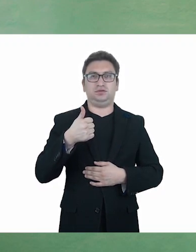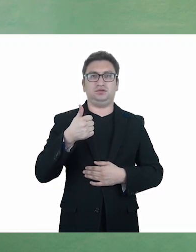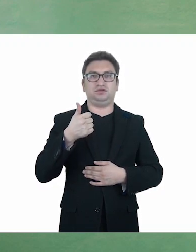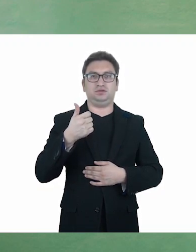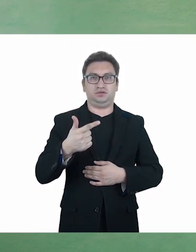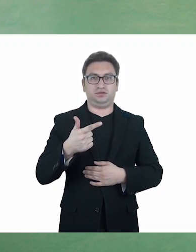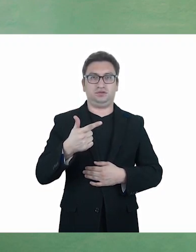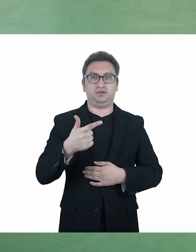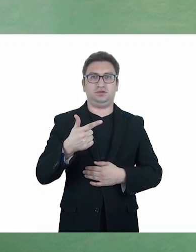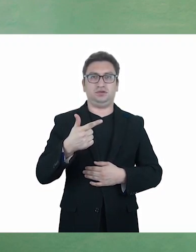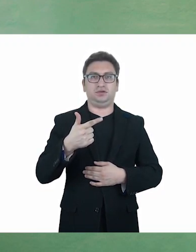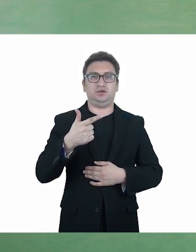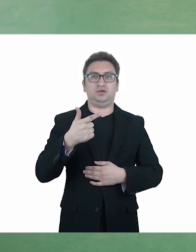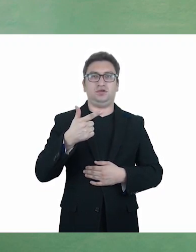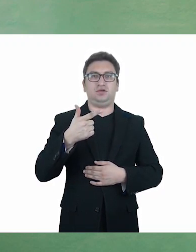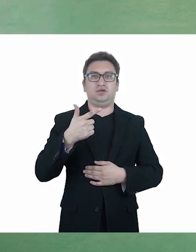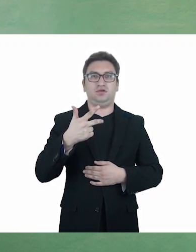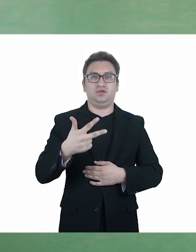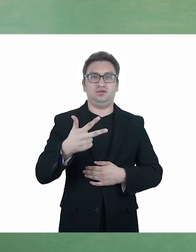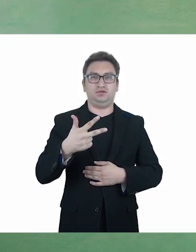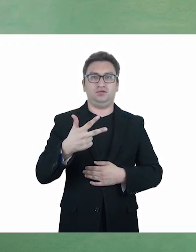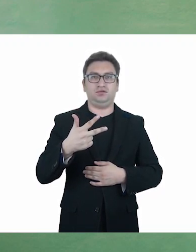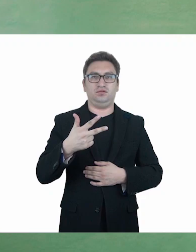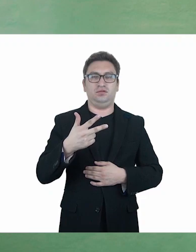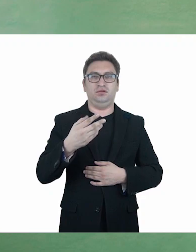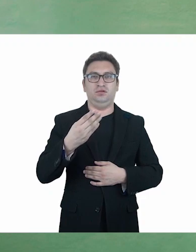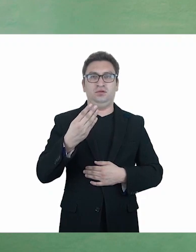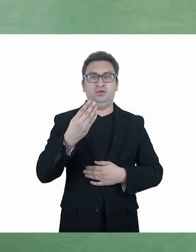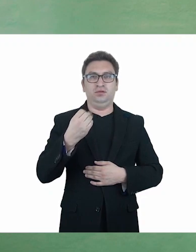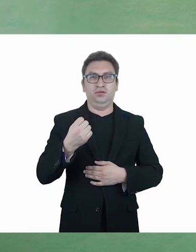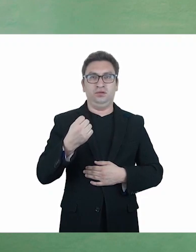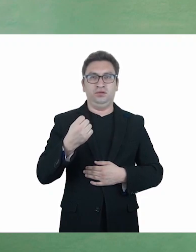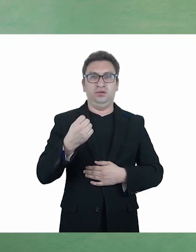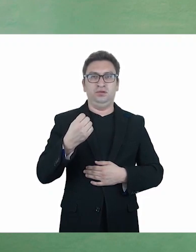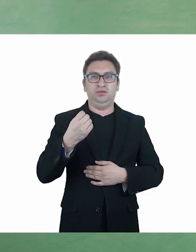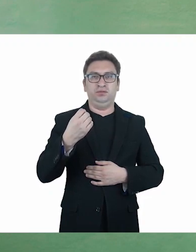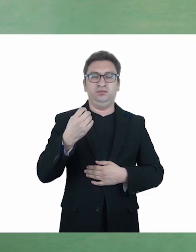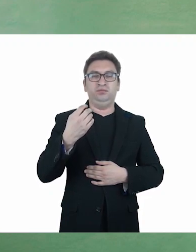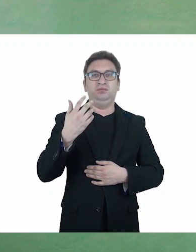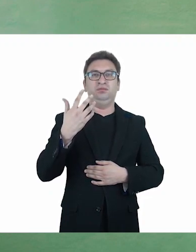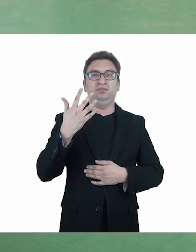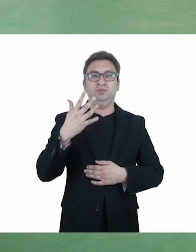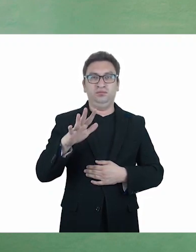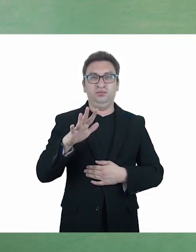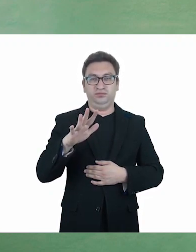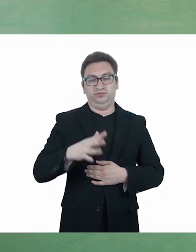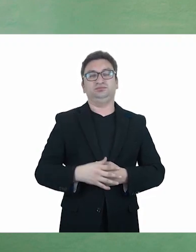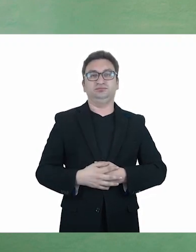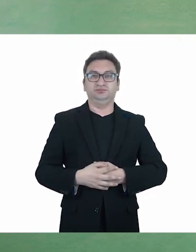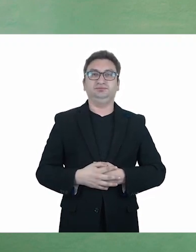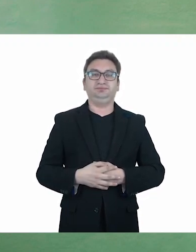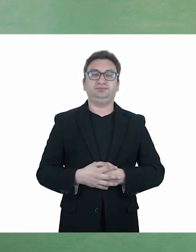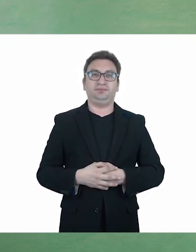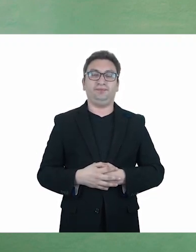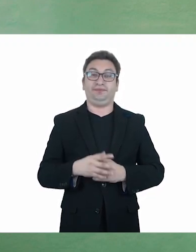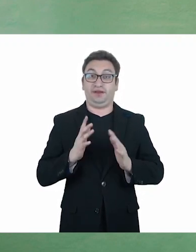6, 7, 8, 9,